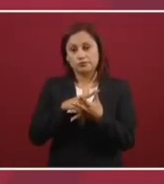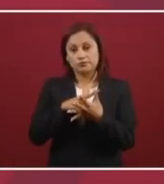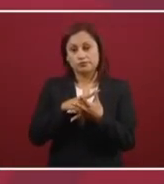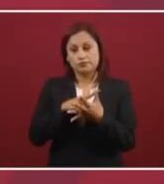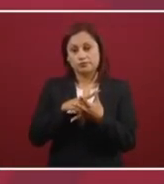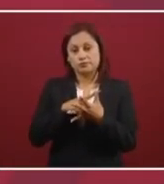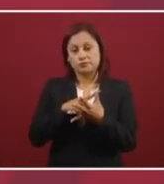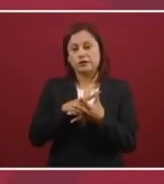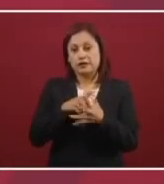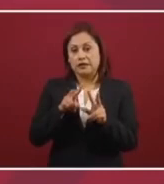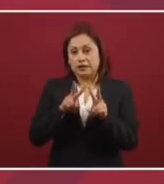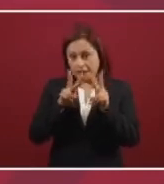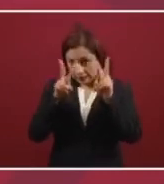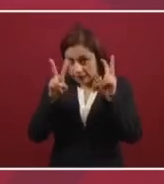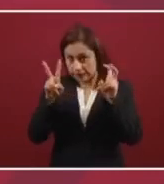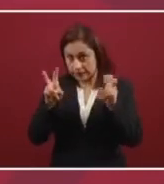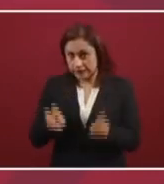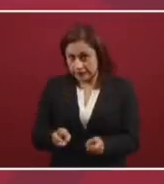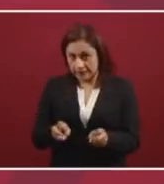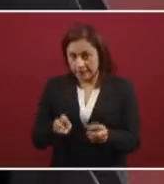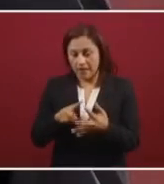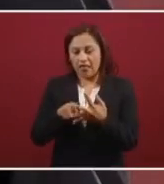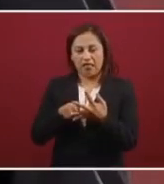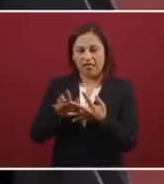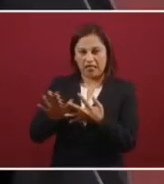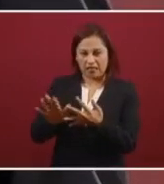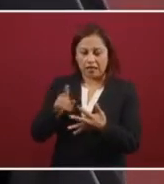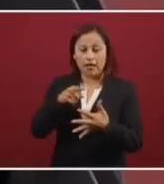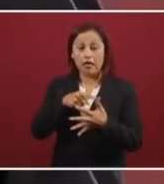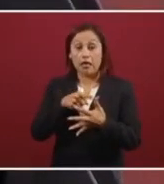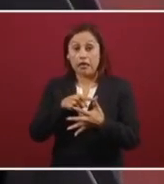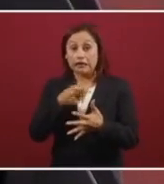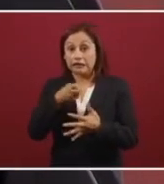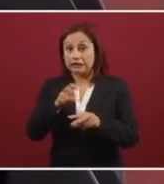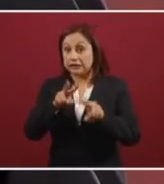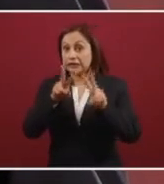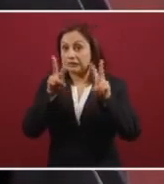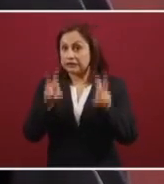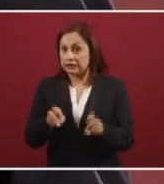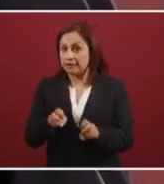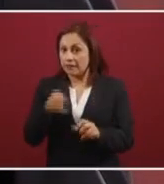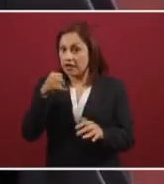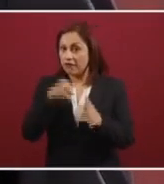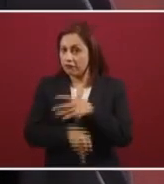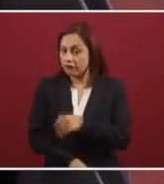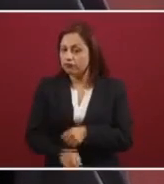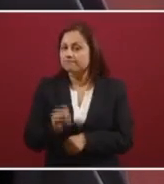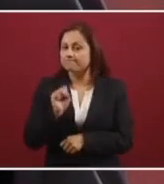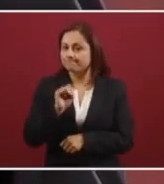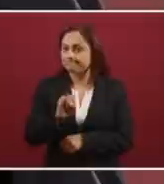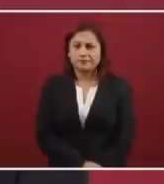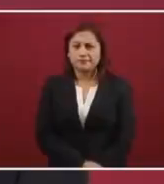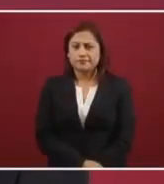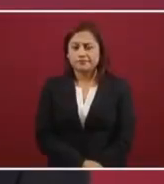sí hay motivo de fondo: la inseguridad.